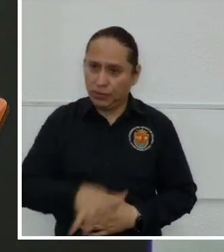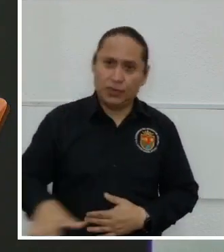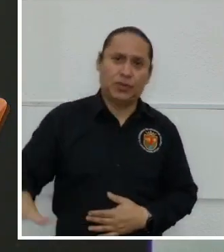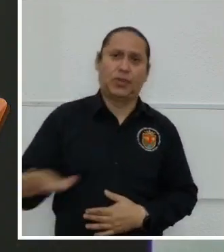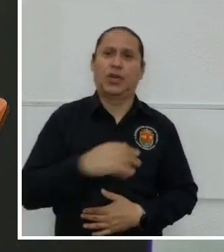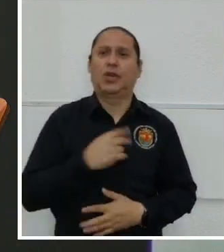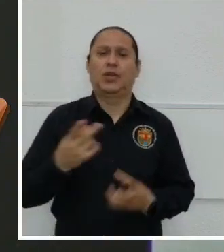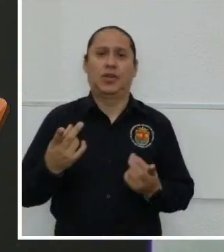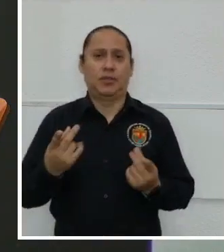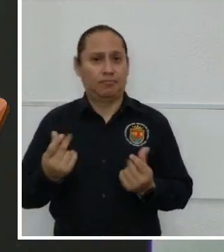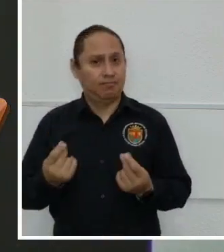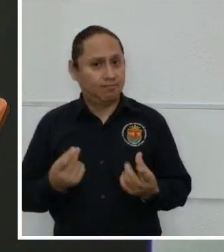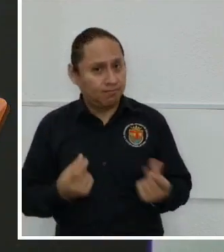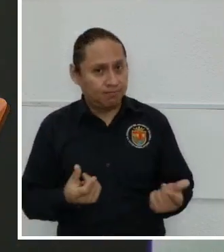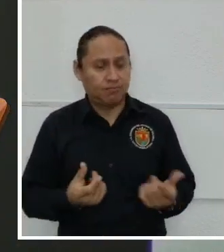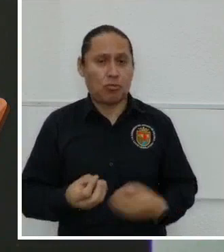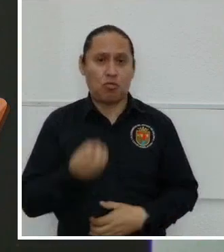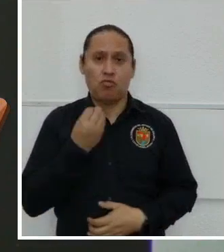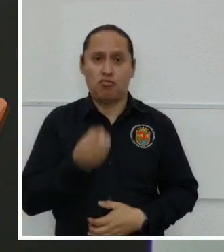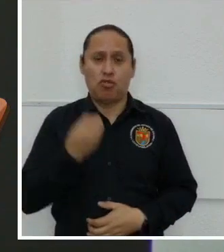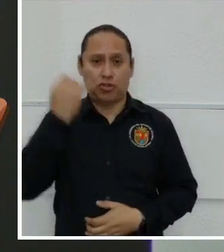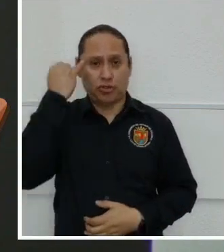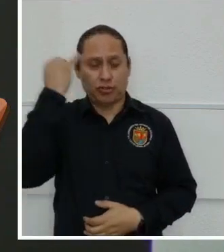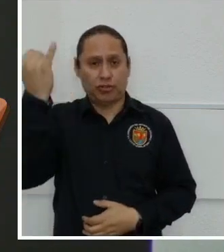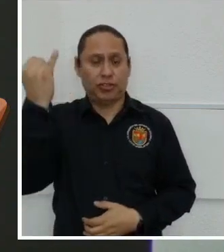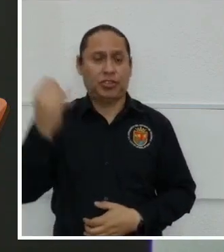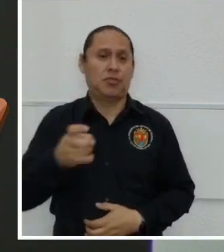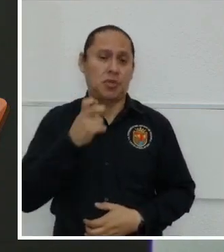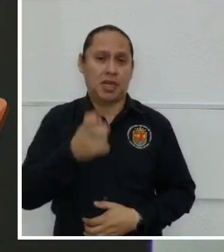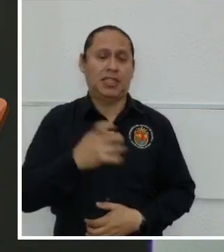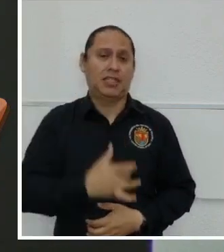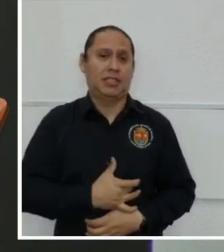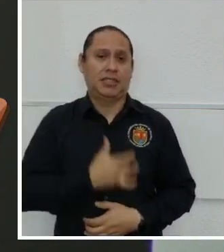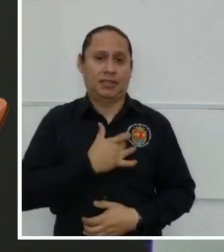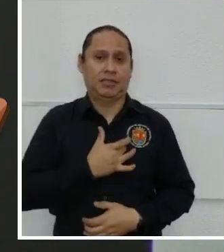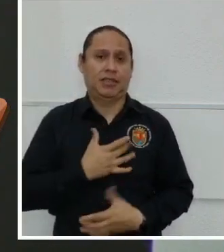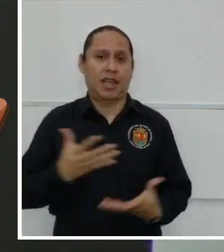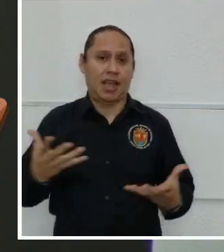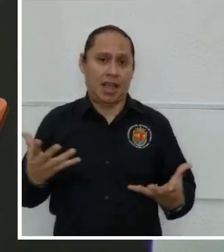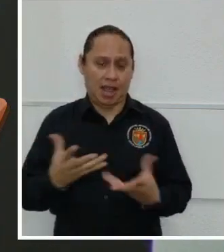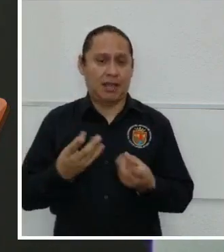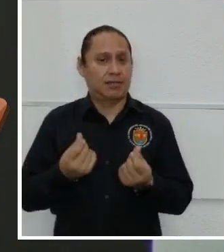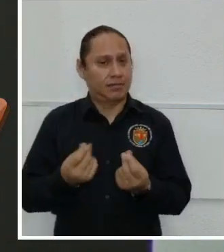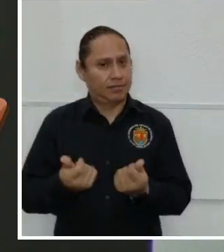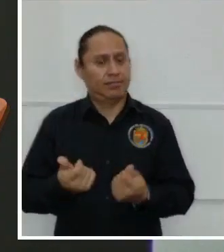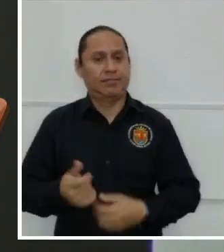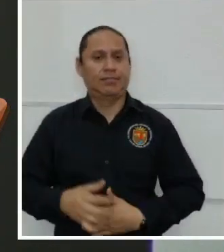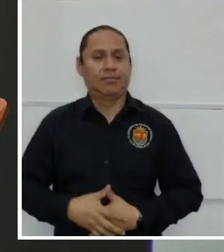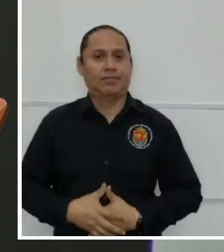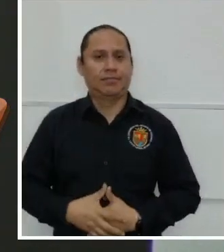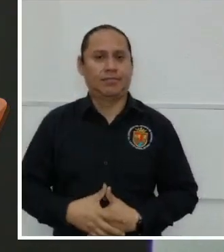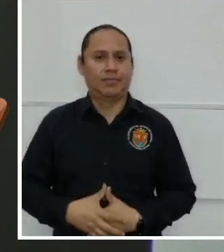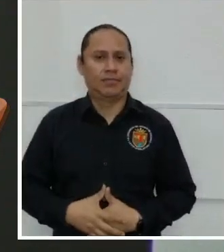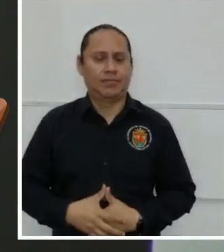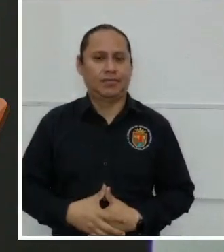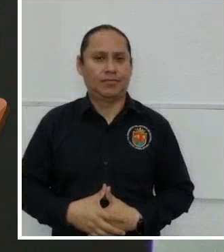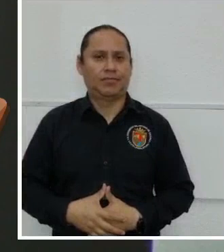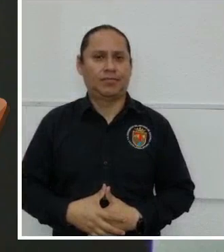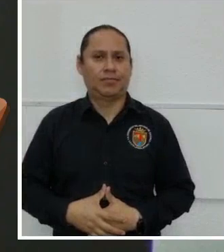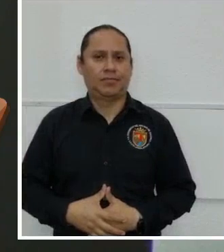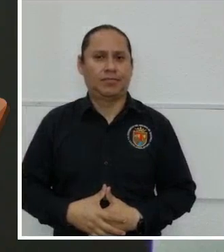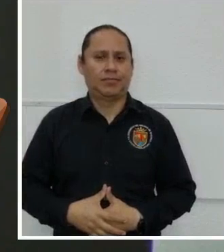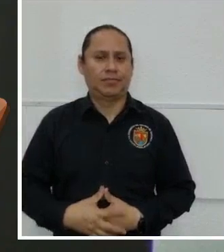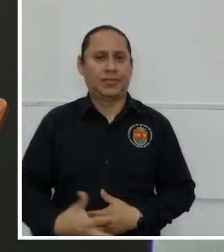pudiéramos acelerar, porque hay muchas iniciativas en ese sentido que tenemos que acelerar, ¿sí? En ese